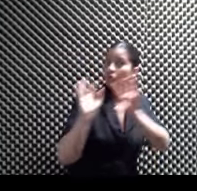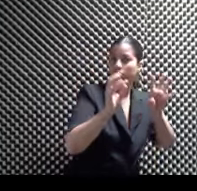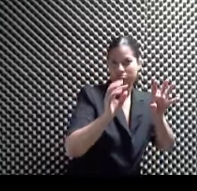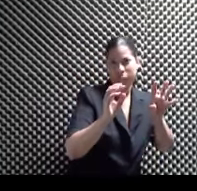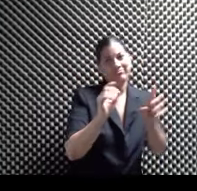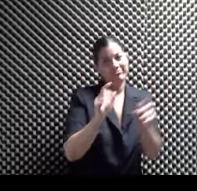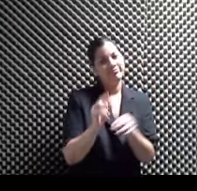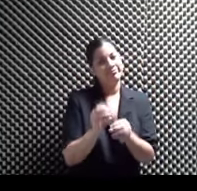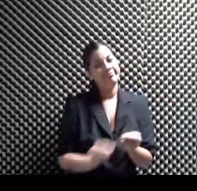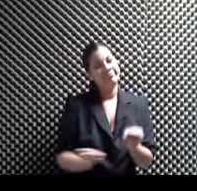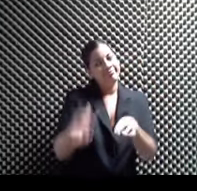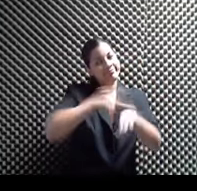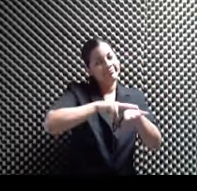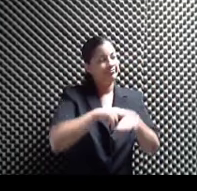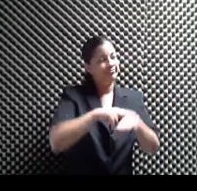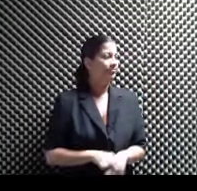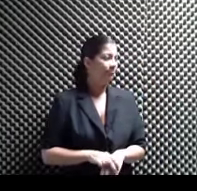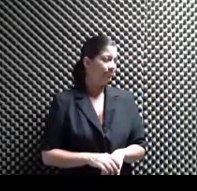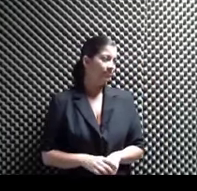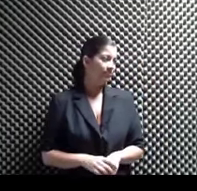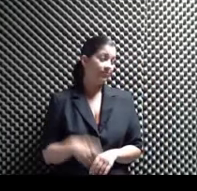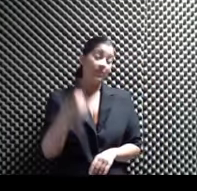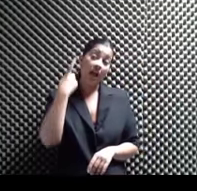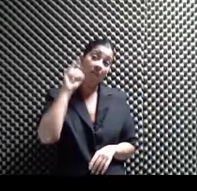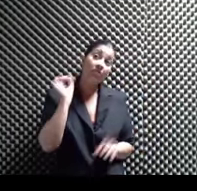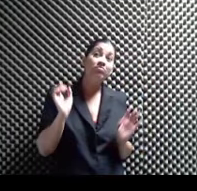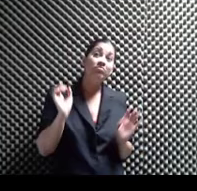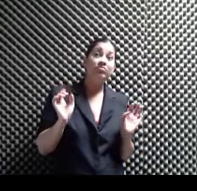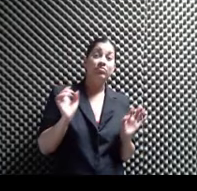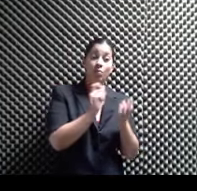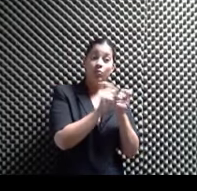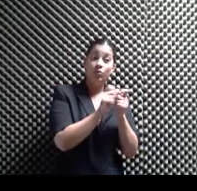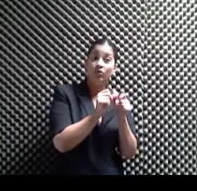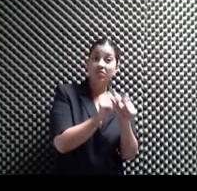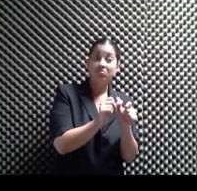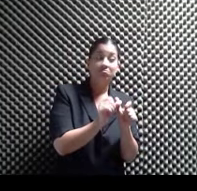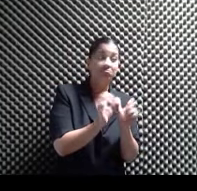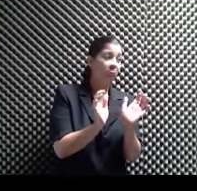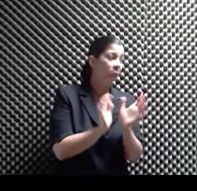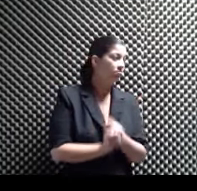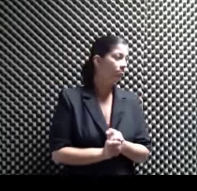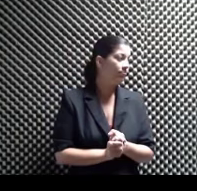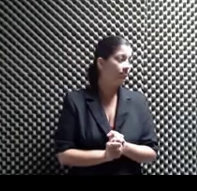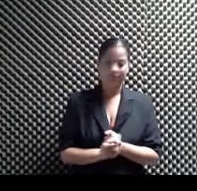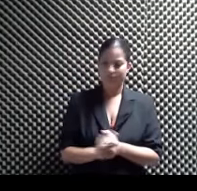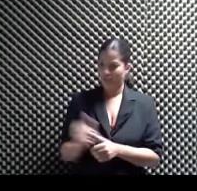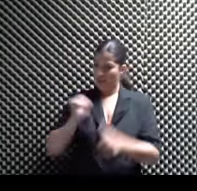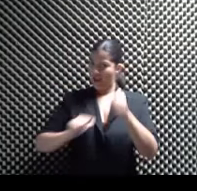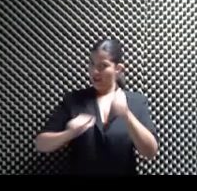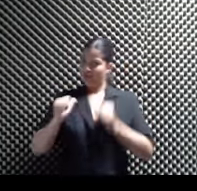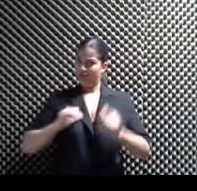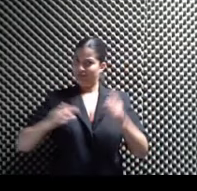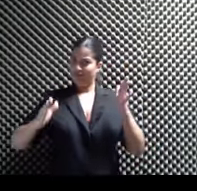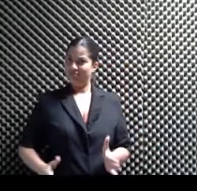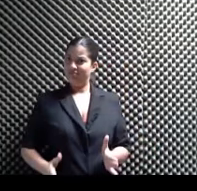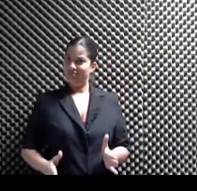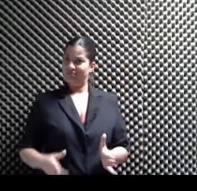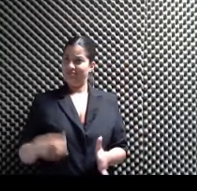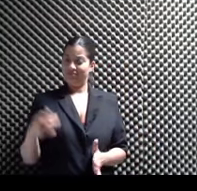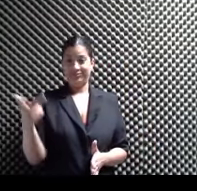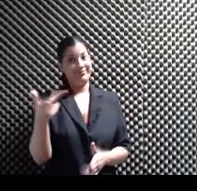Cómo funciona la cosa Y ahí vamos viendo La disponibilidad de Punto Fijo Y la del grupo Que también son unas actrices Muy solicitadas Como se habrán dado